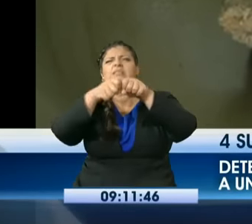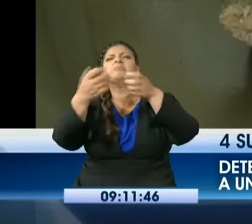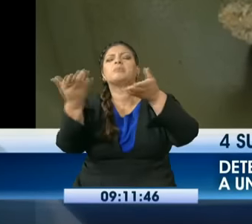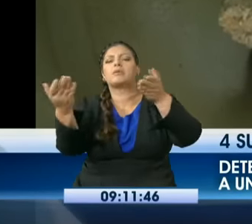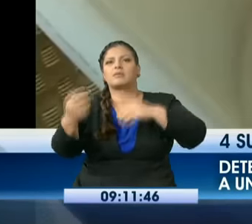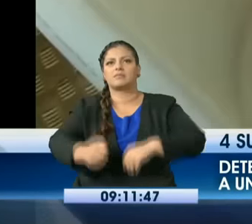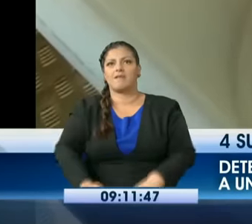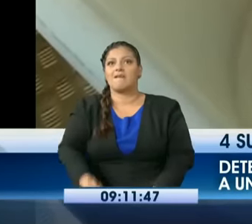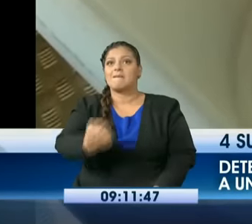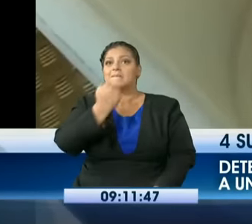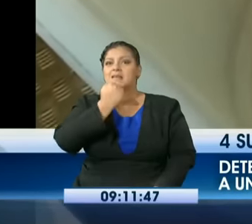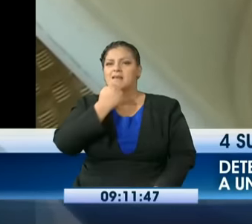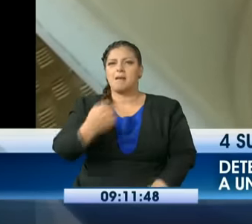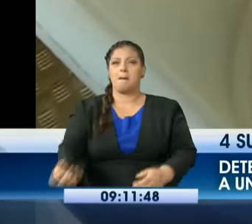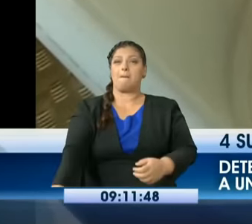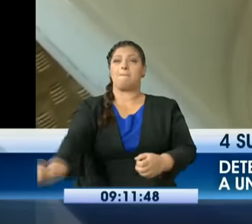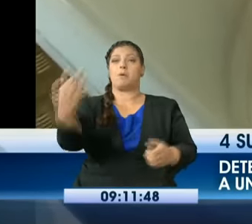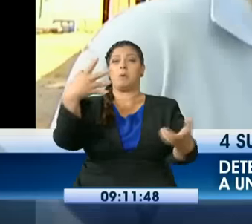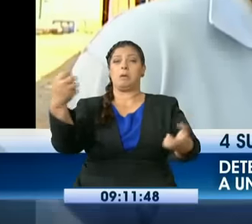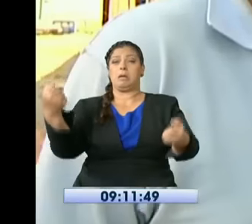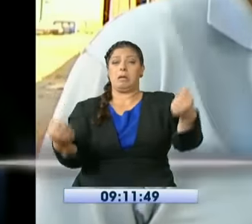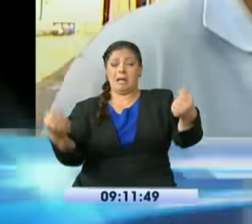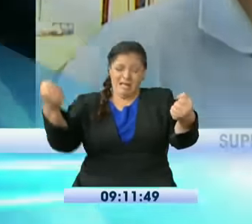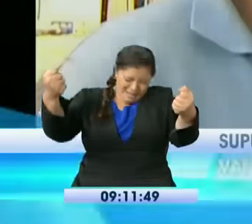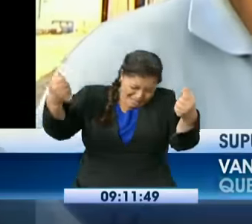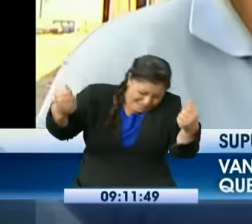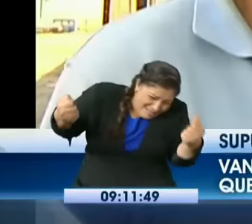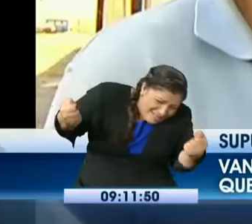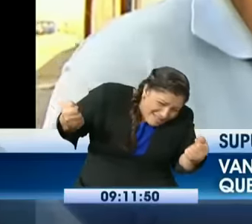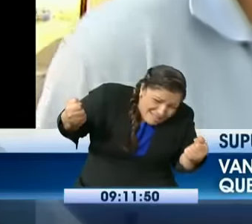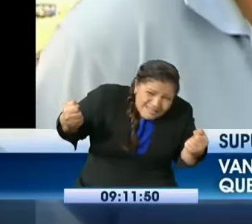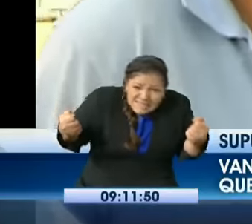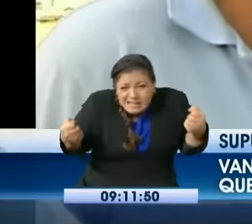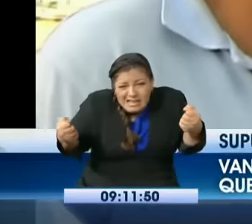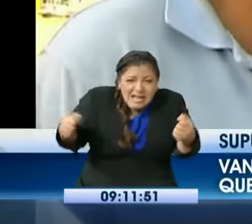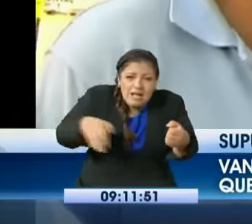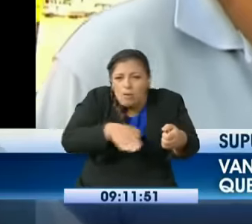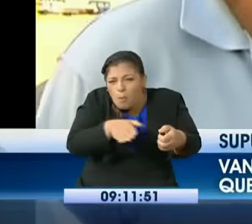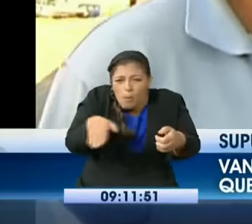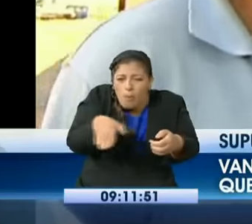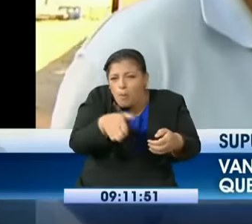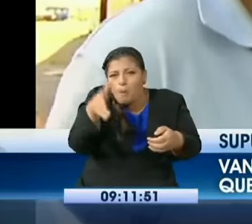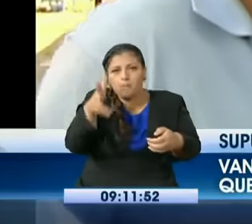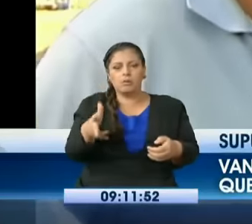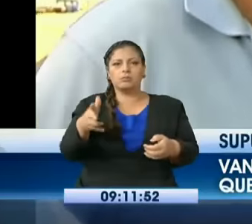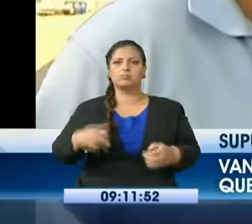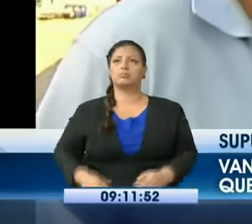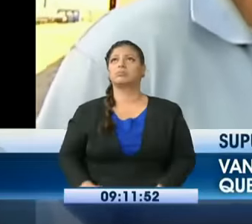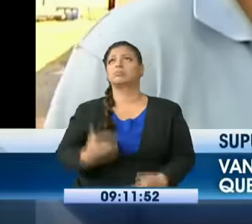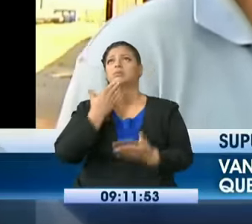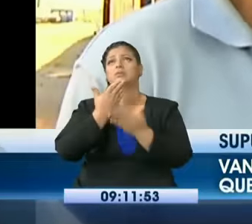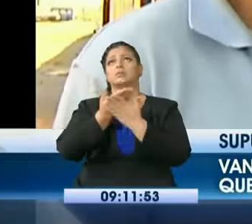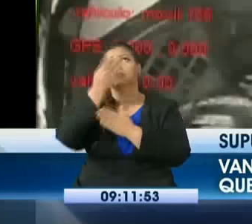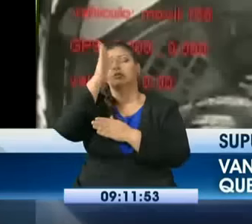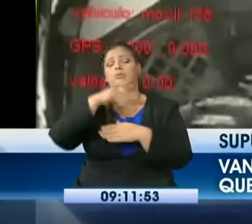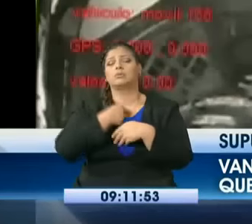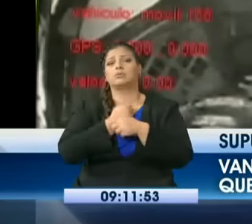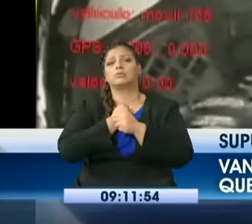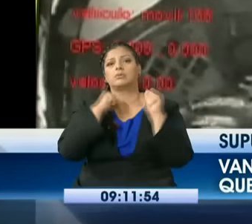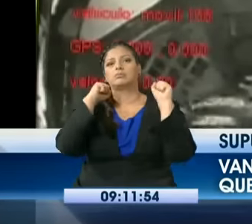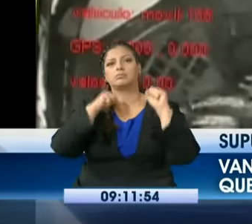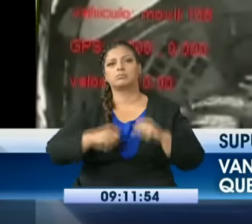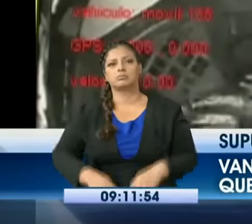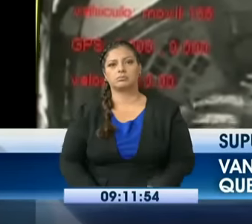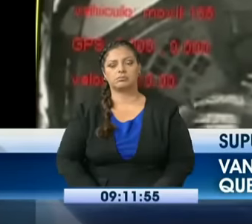hice fue agacharme y esquivando, nada más. Y es lo único que podía hacer. Gracias a Dios, aquí me tiene todavía. En las